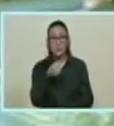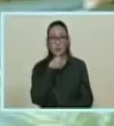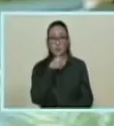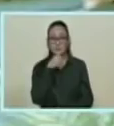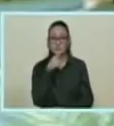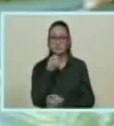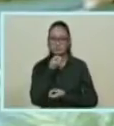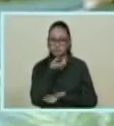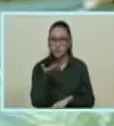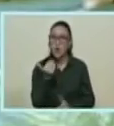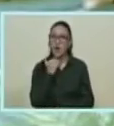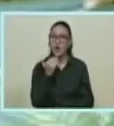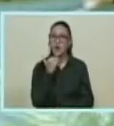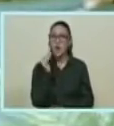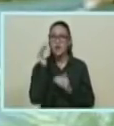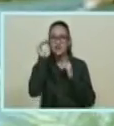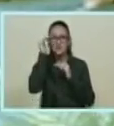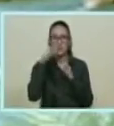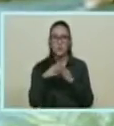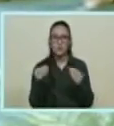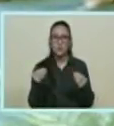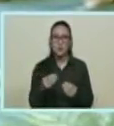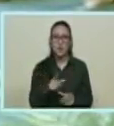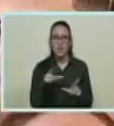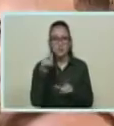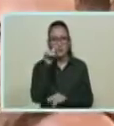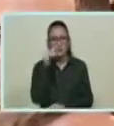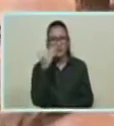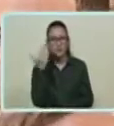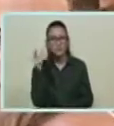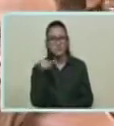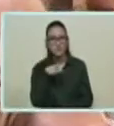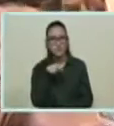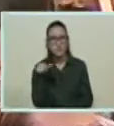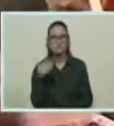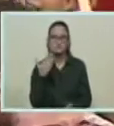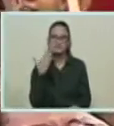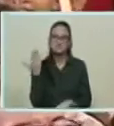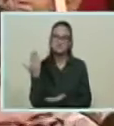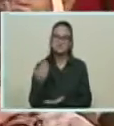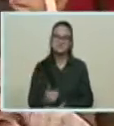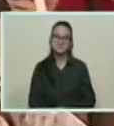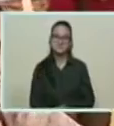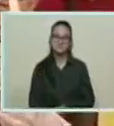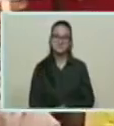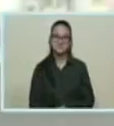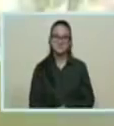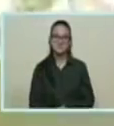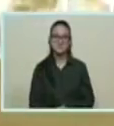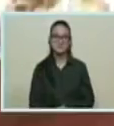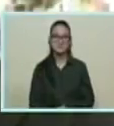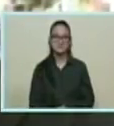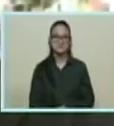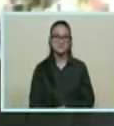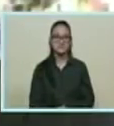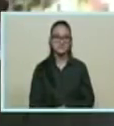pensionados. Atención. ¿Tenemos listo el video? Adelante, video.